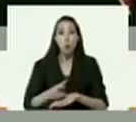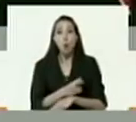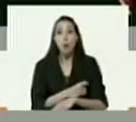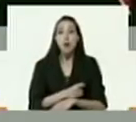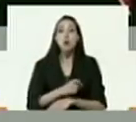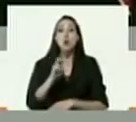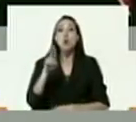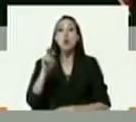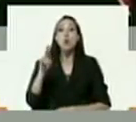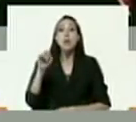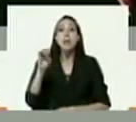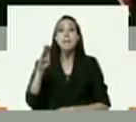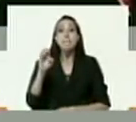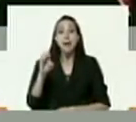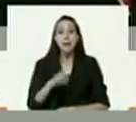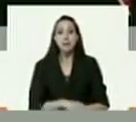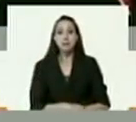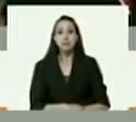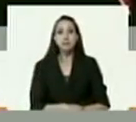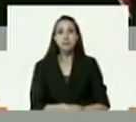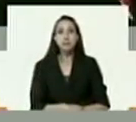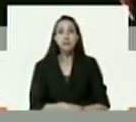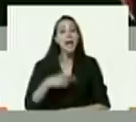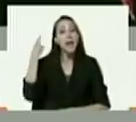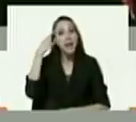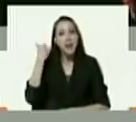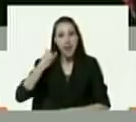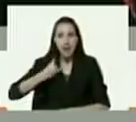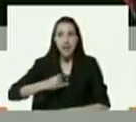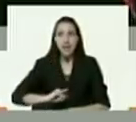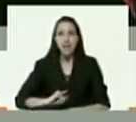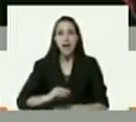Uribe. Esa es la realidad, que ahí están.